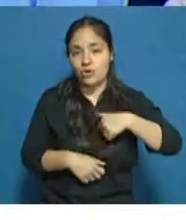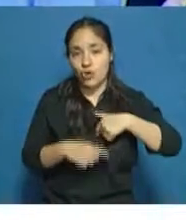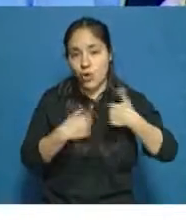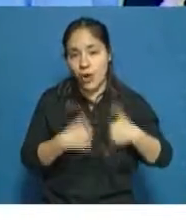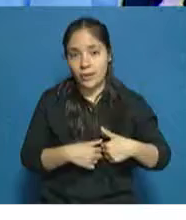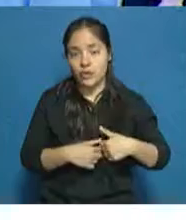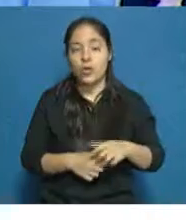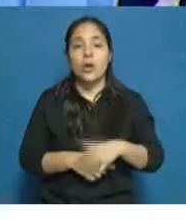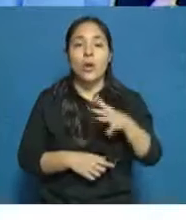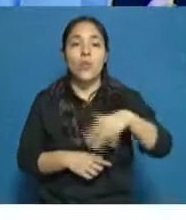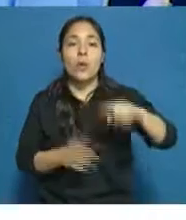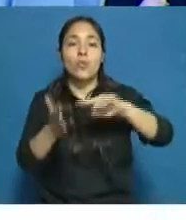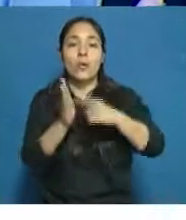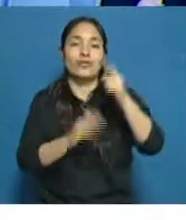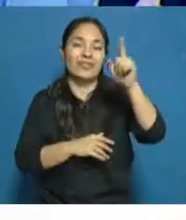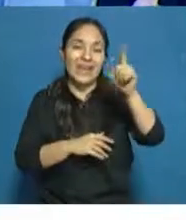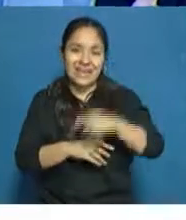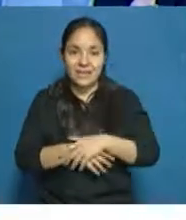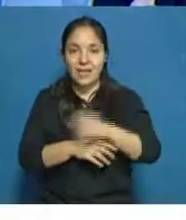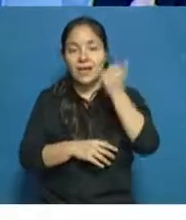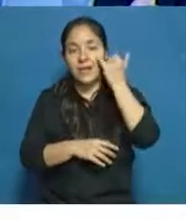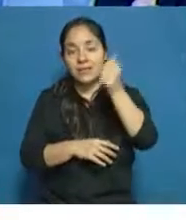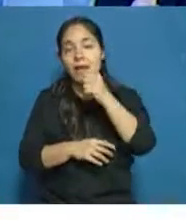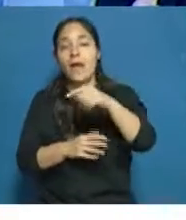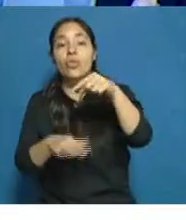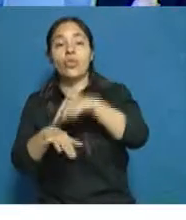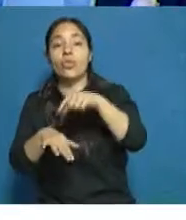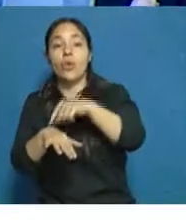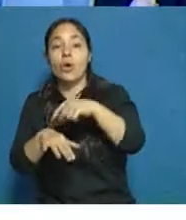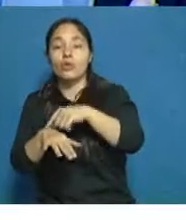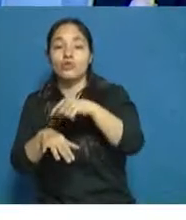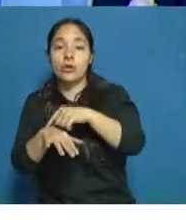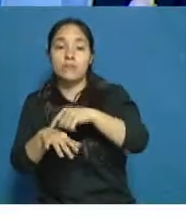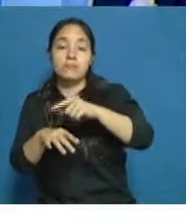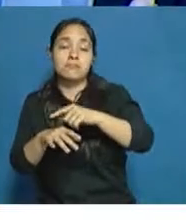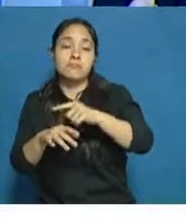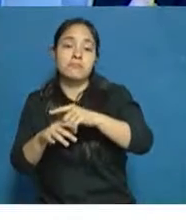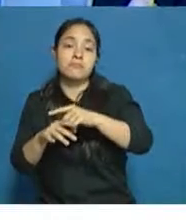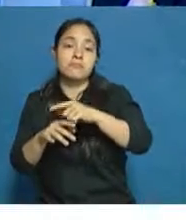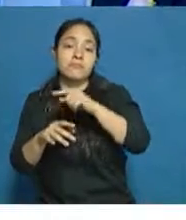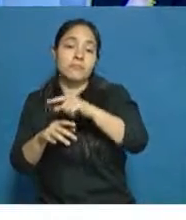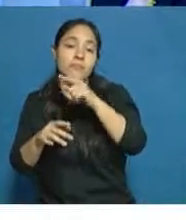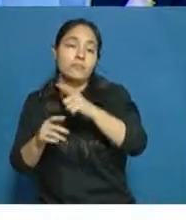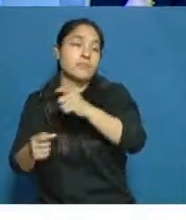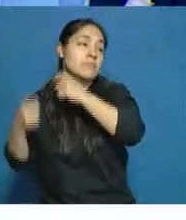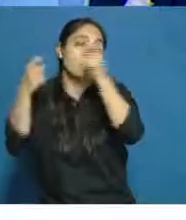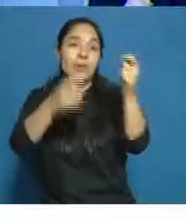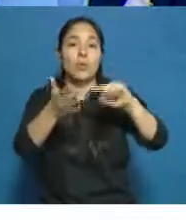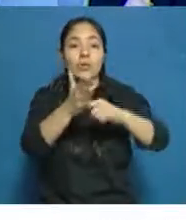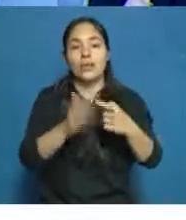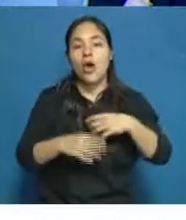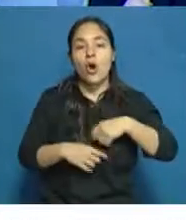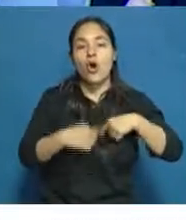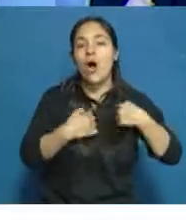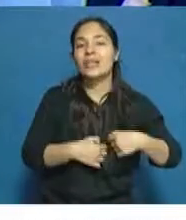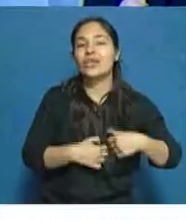esta intervención, la voy a hacer en Buenos Aires. Fui derivado por mi médico de cabecera en Mendoza que la haga en Buenos Aires. Tengo un corazón sano,